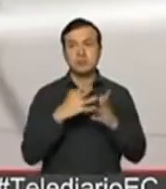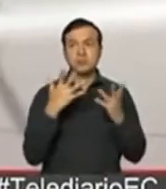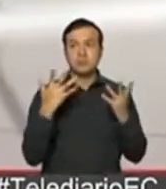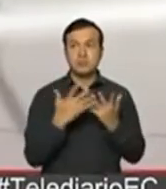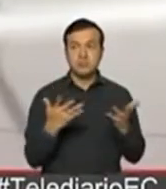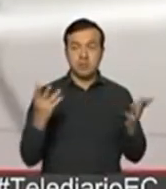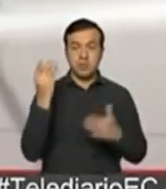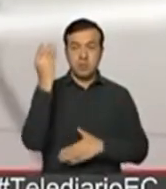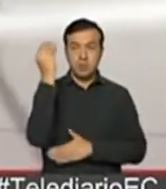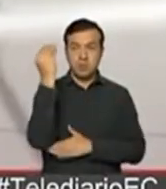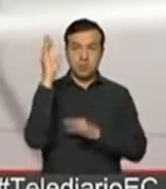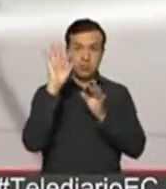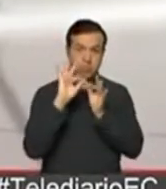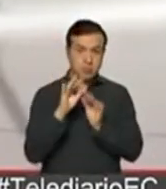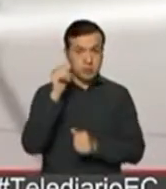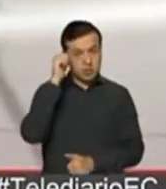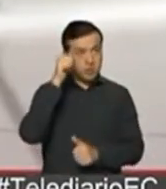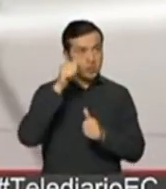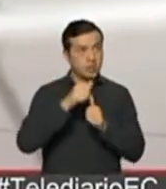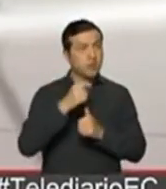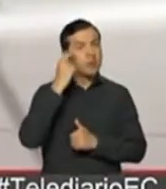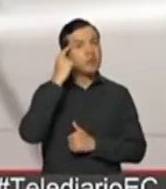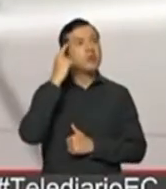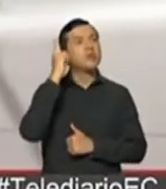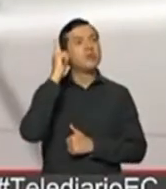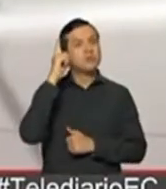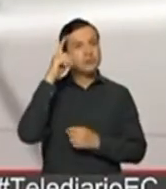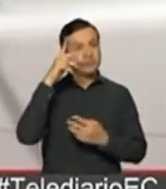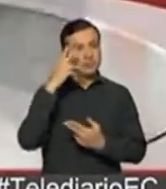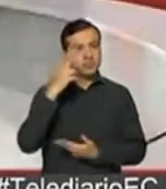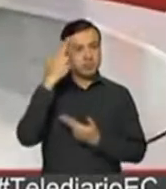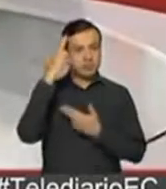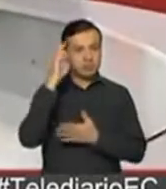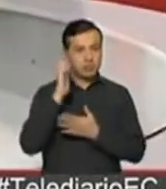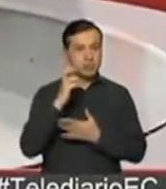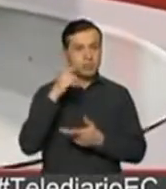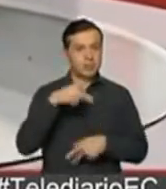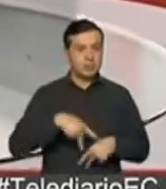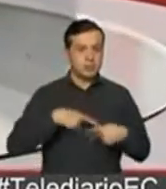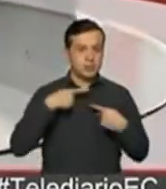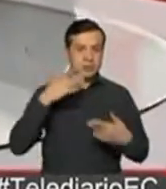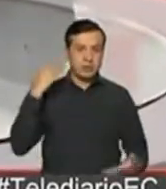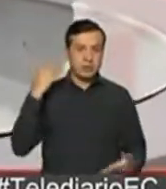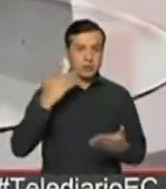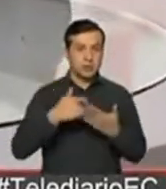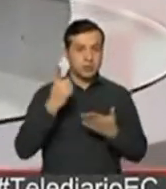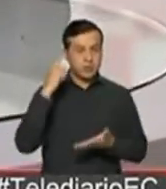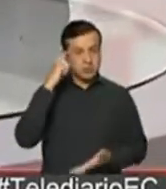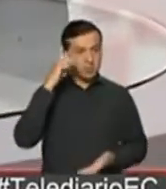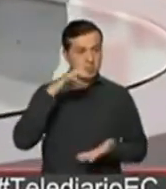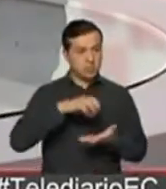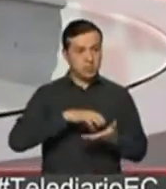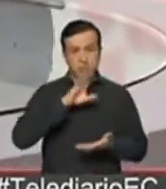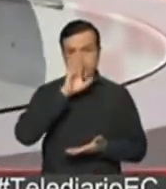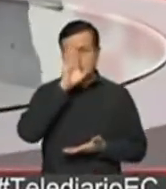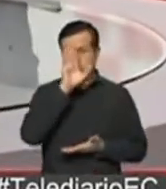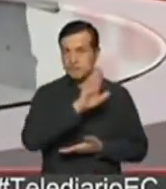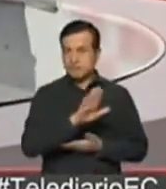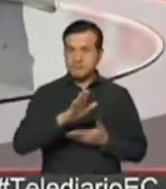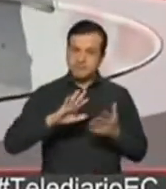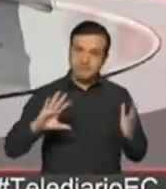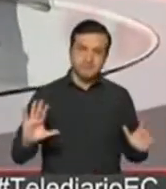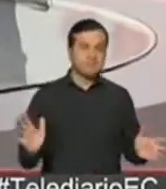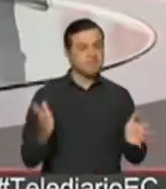monumentos recordar lo que el soldado ecuatoriano vivió y al gobierno por siempre empujar